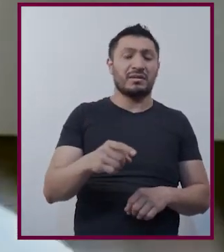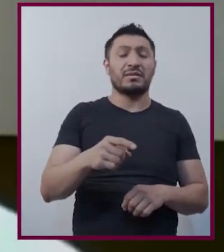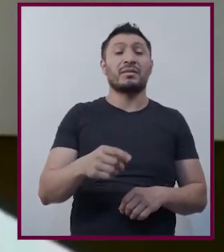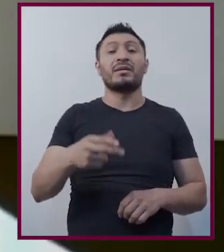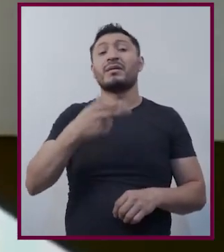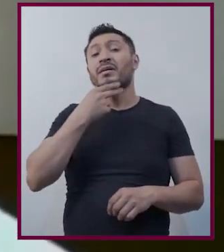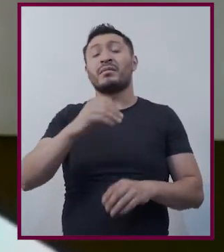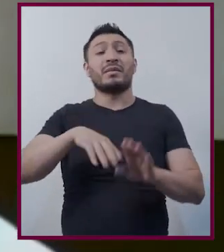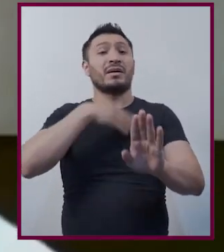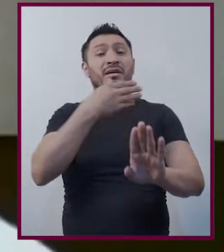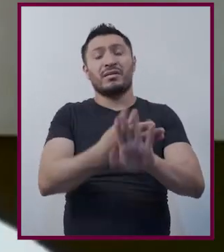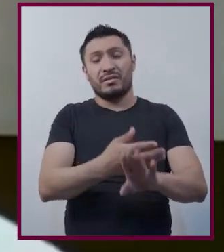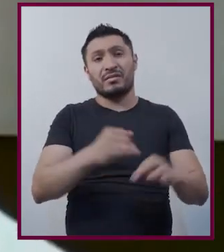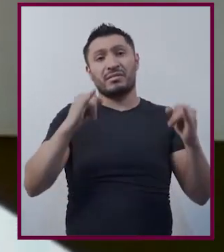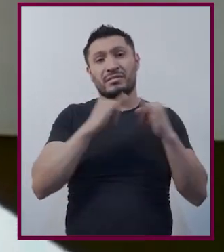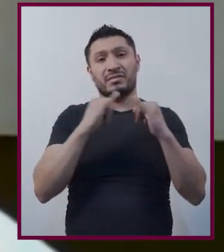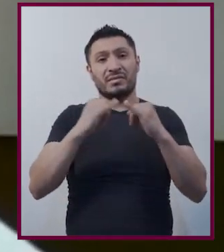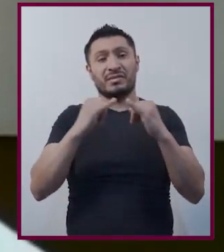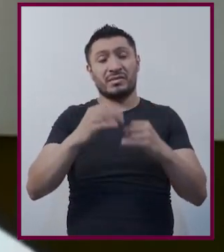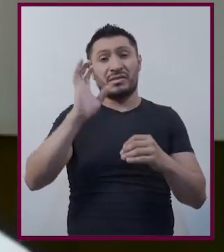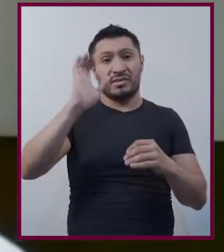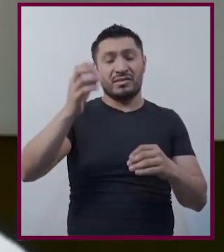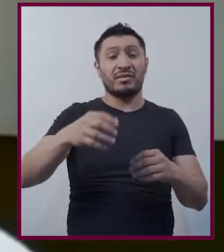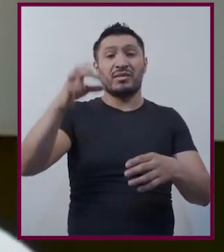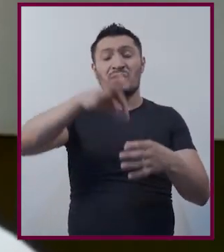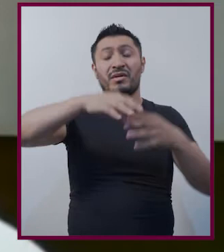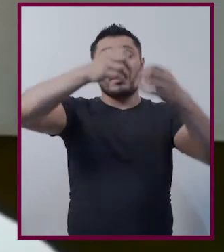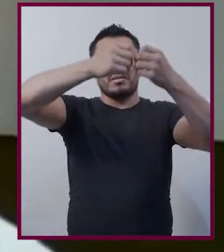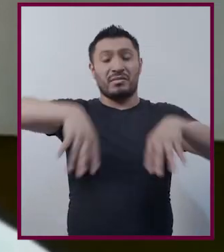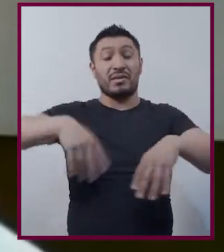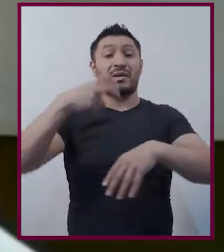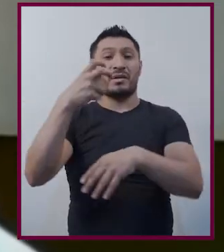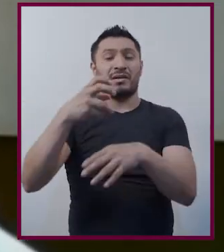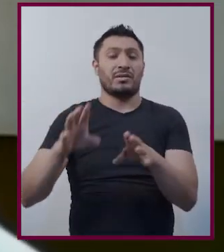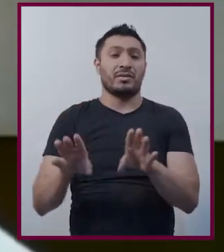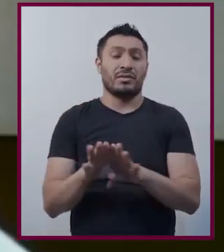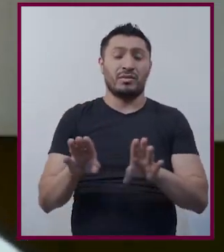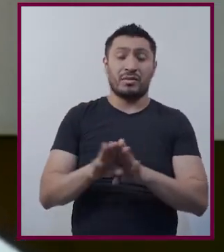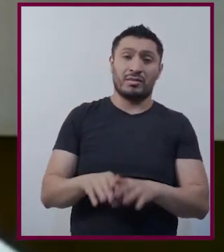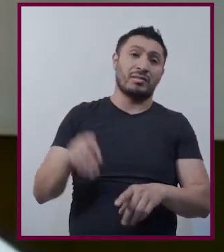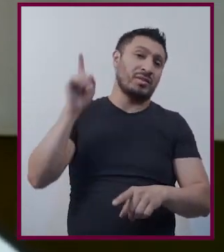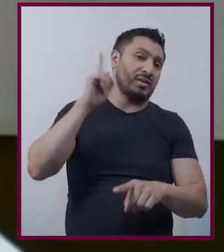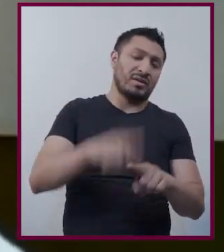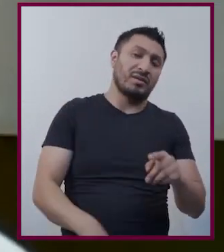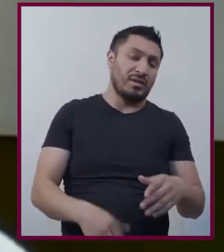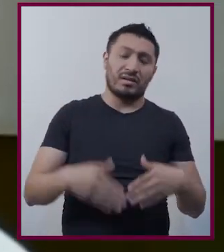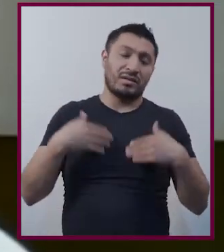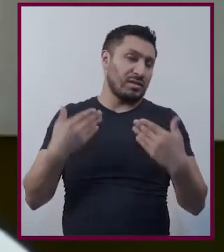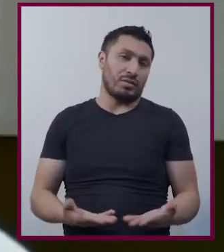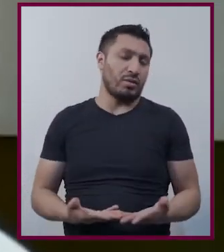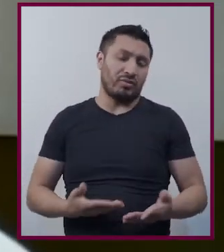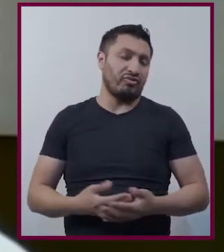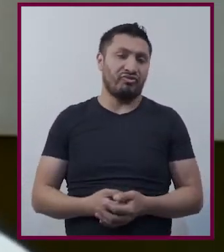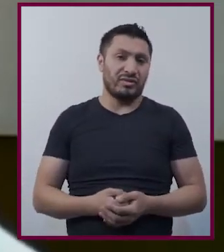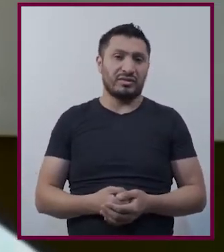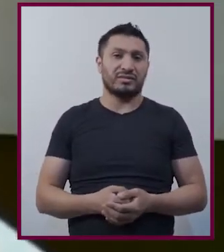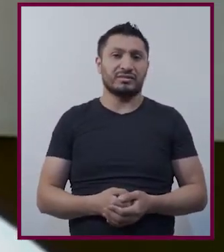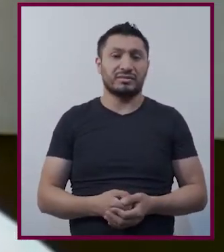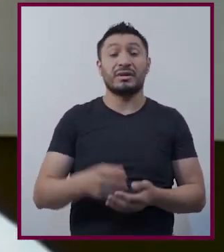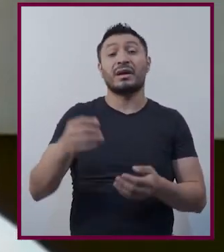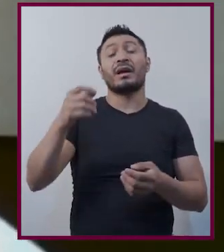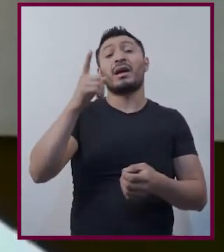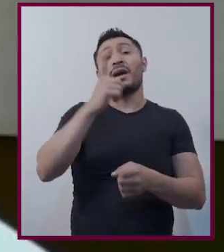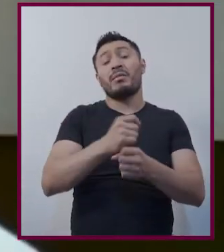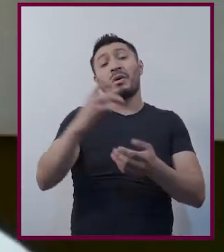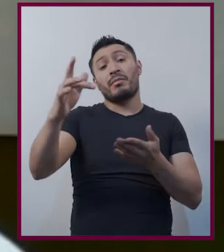que despotricó contra estas instituciones cuando perdió la elección. Y eso polariza, y eso deslegitima, y eso, por supuesto, le hace